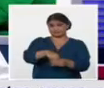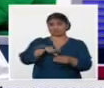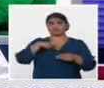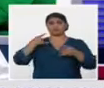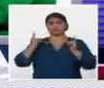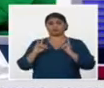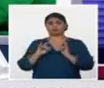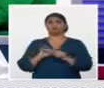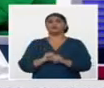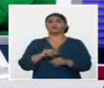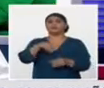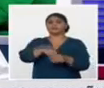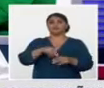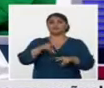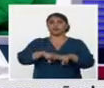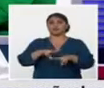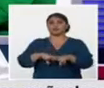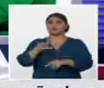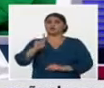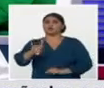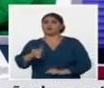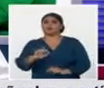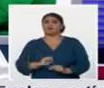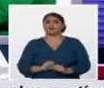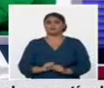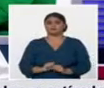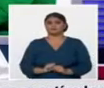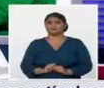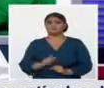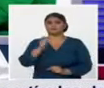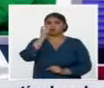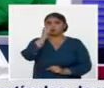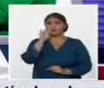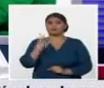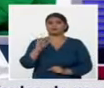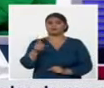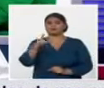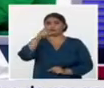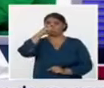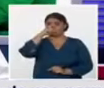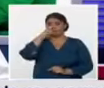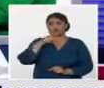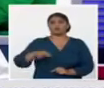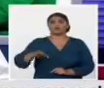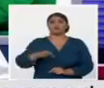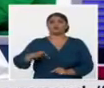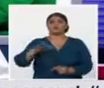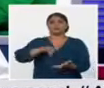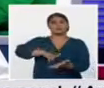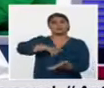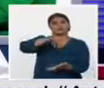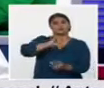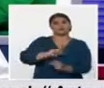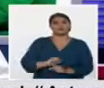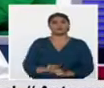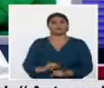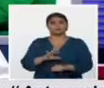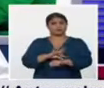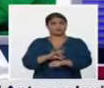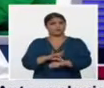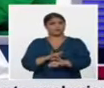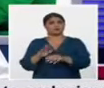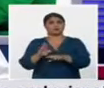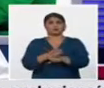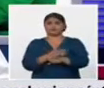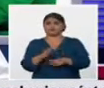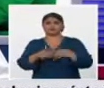de 61 años del municipio de Boyero que tenía como antecedente una hipertensión arterial, una